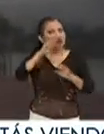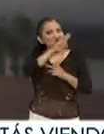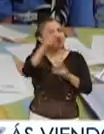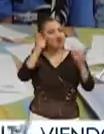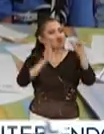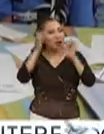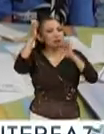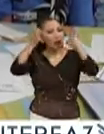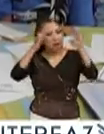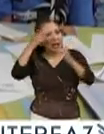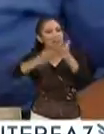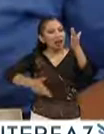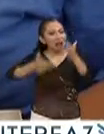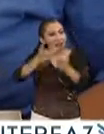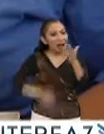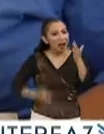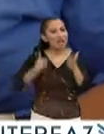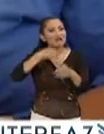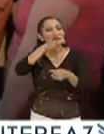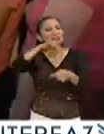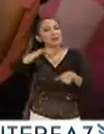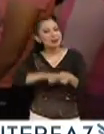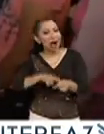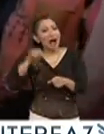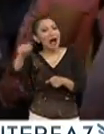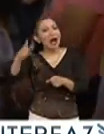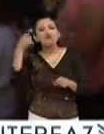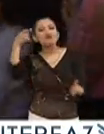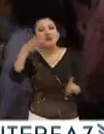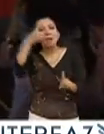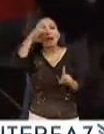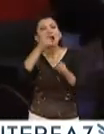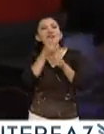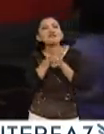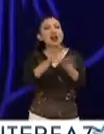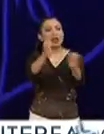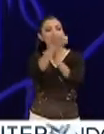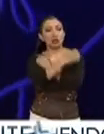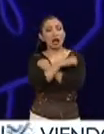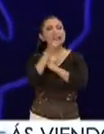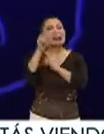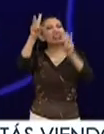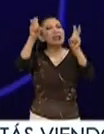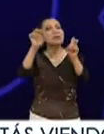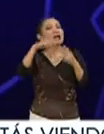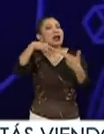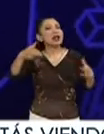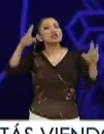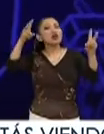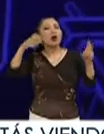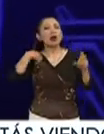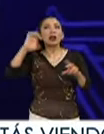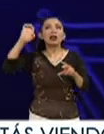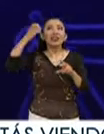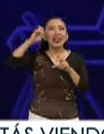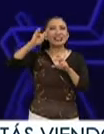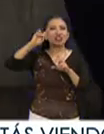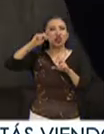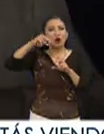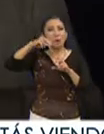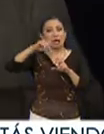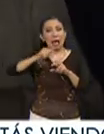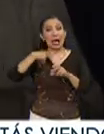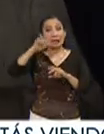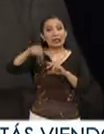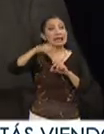audiovisuales, exposiciones, talleres y festivales con el objetivo de informar y educar sobre temas relacionados con la astronomía. Estamos